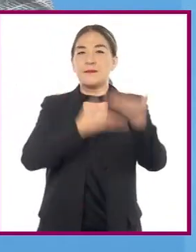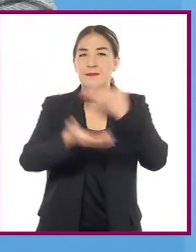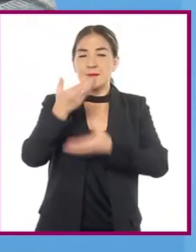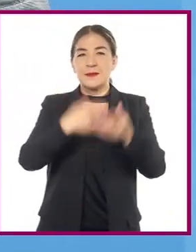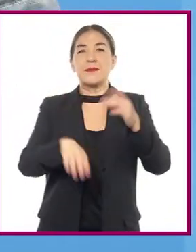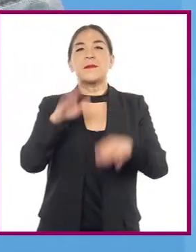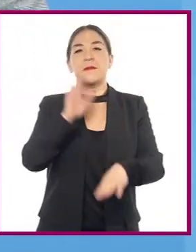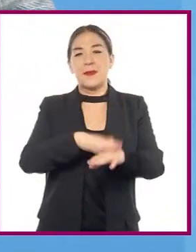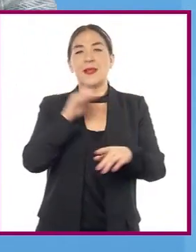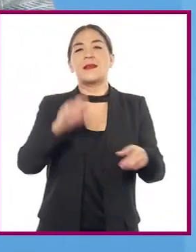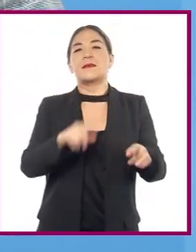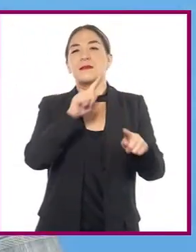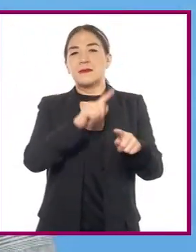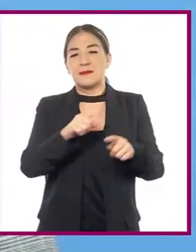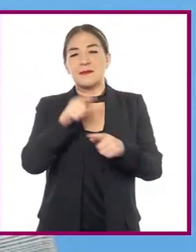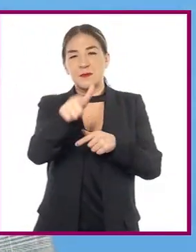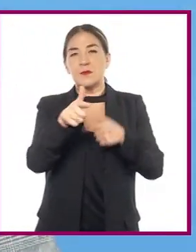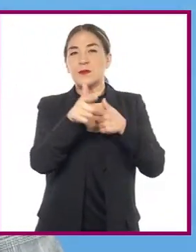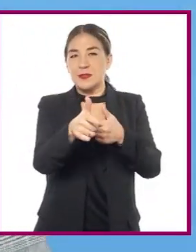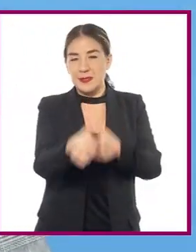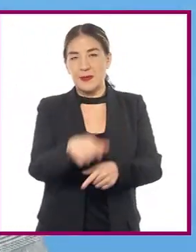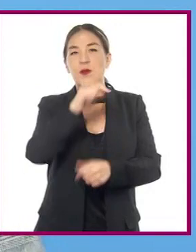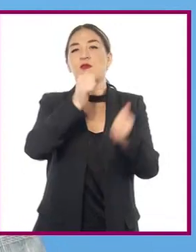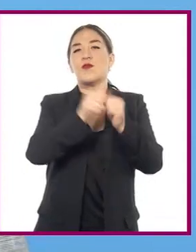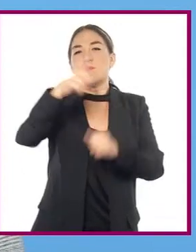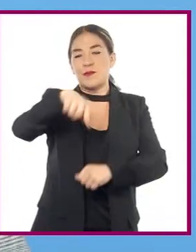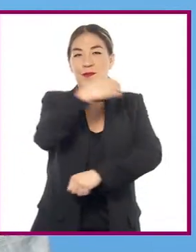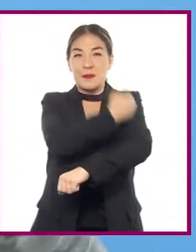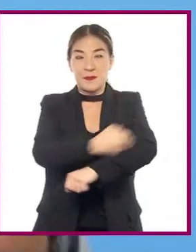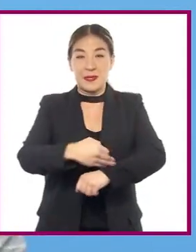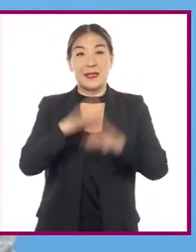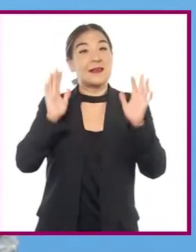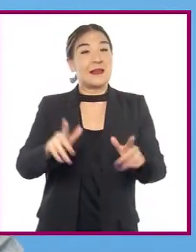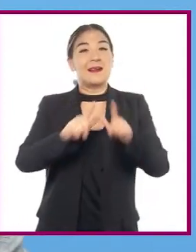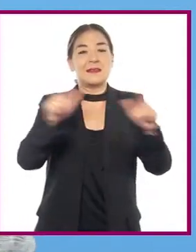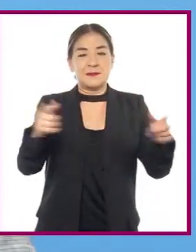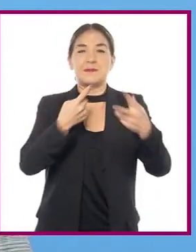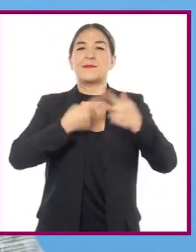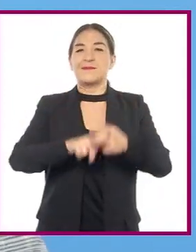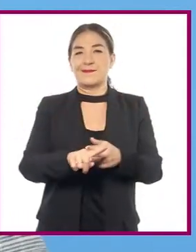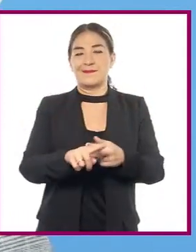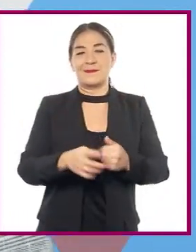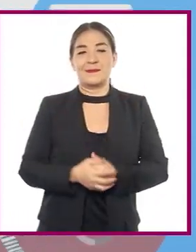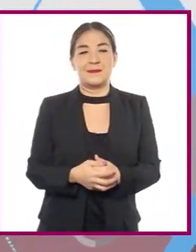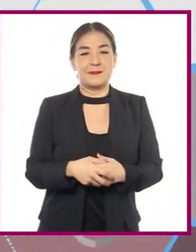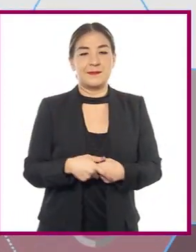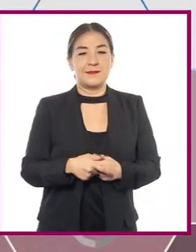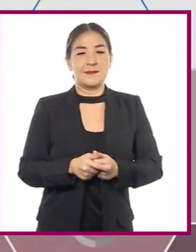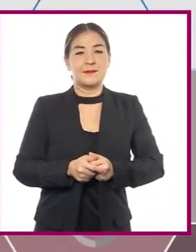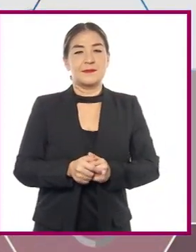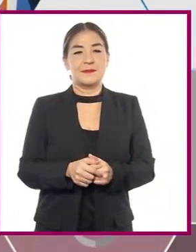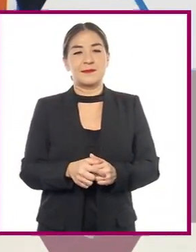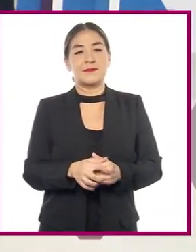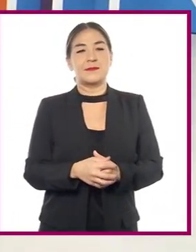avances con su familia. Si ya están listos y listas, ¡comenzamos!